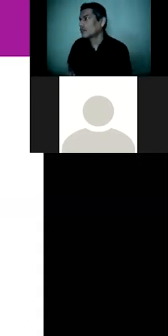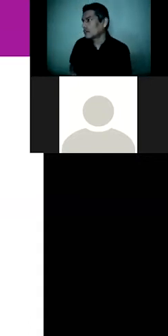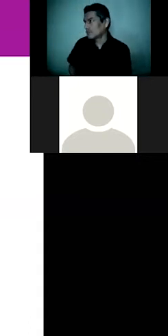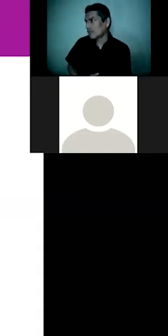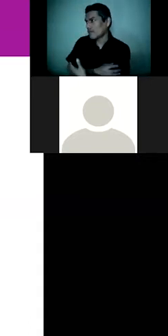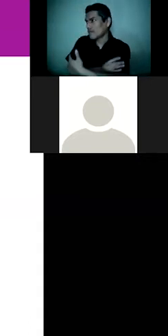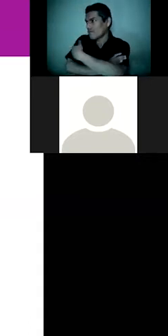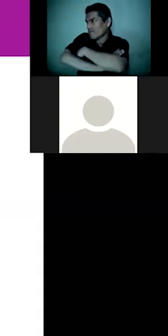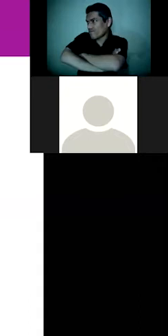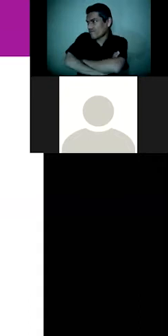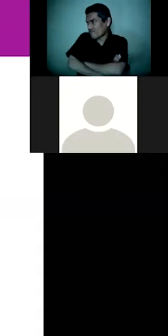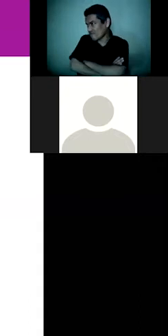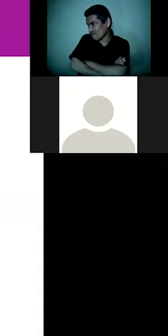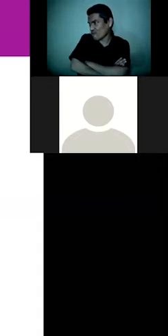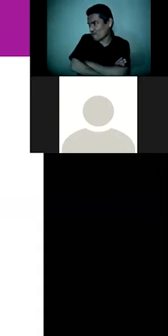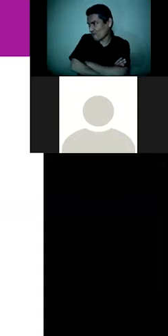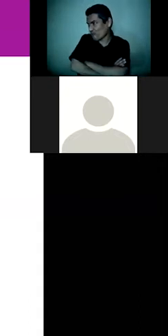amarillo. Así.